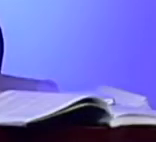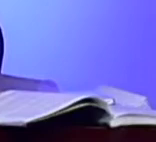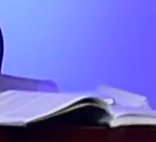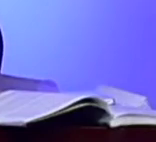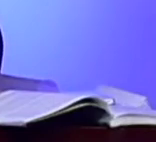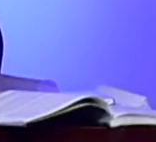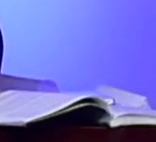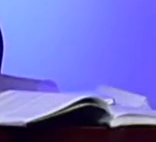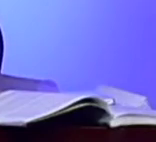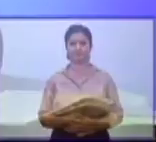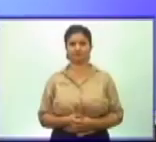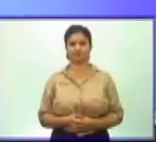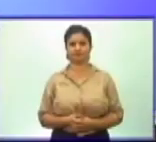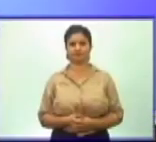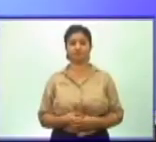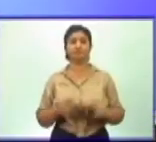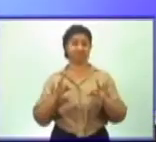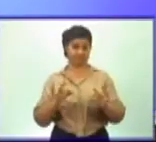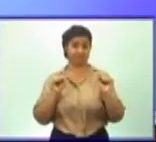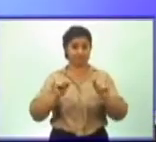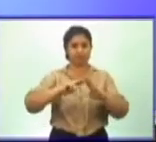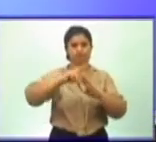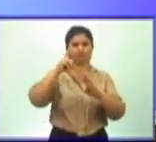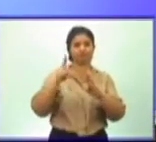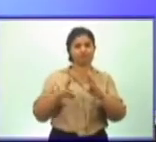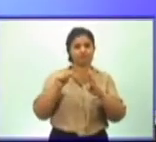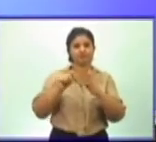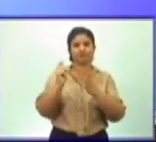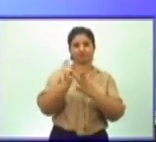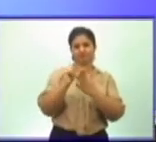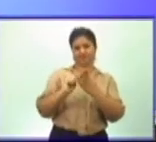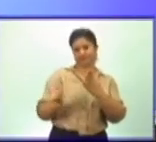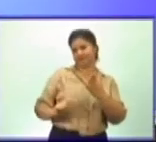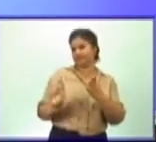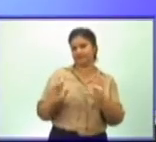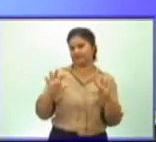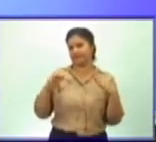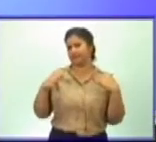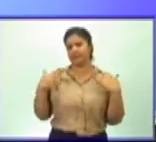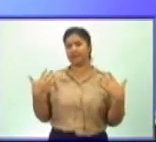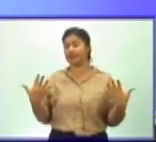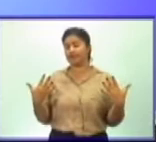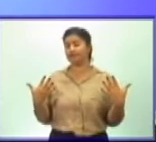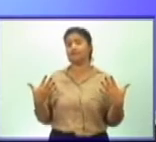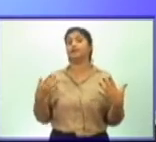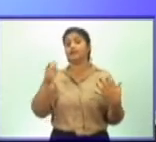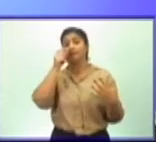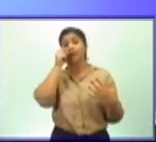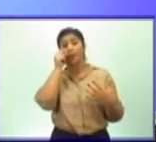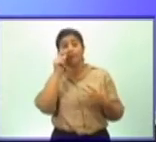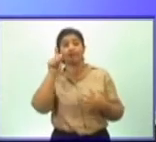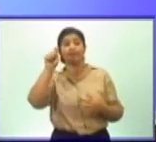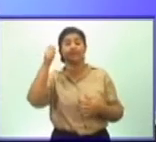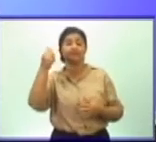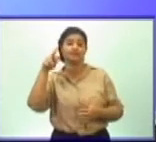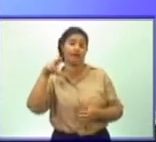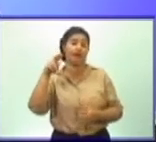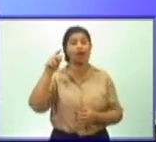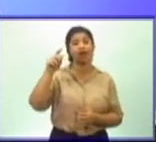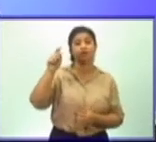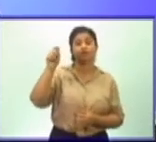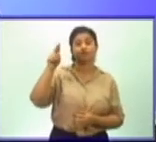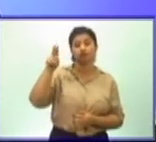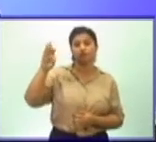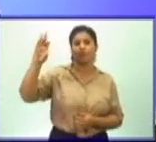En la obra Tartufo, Molière seduce por la trama, pero también por la manera en que va pintando los